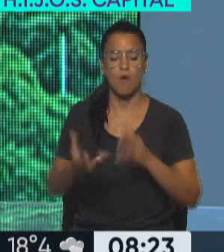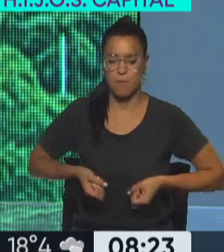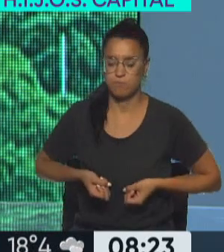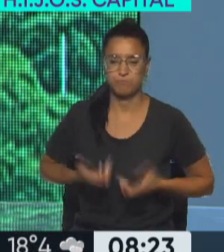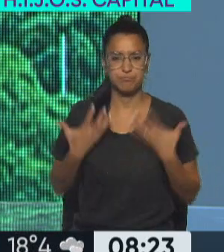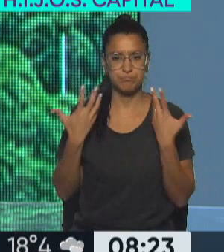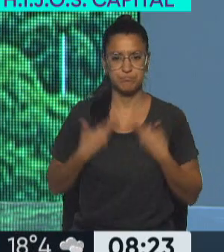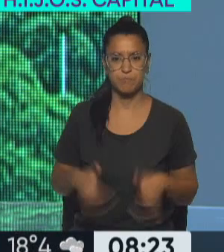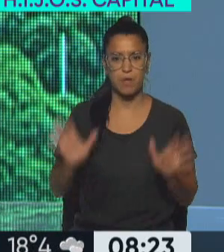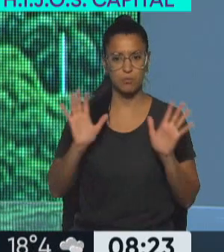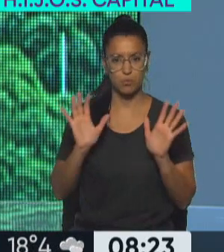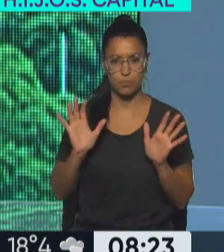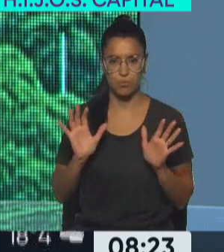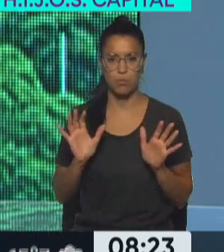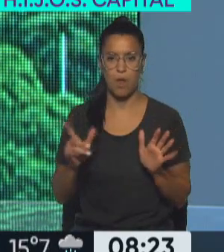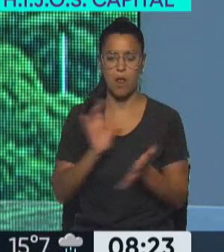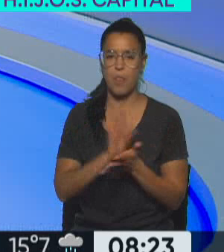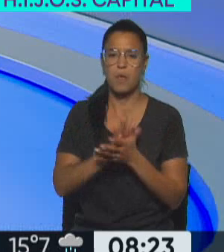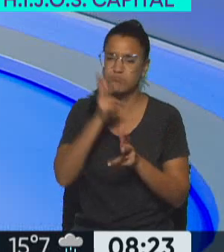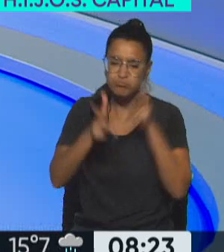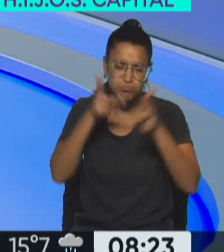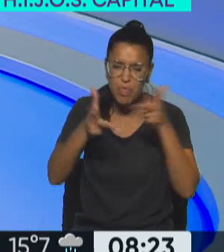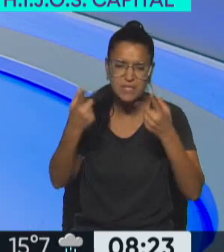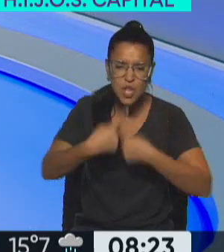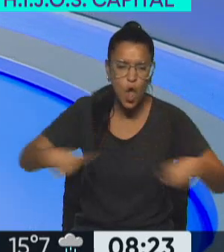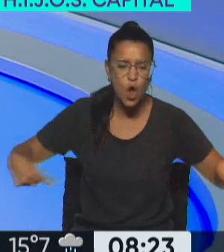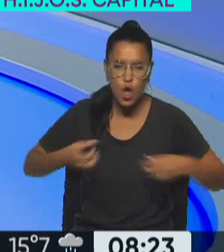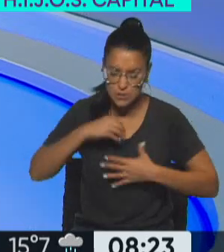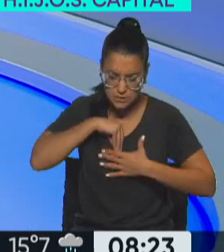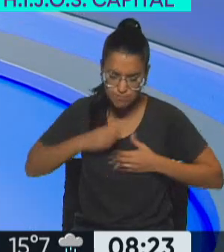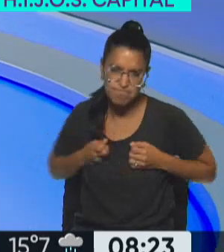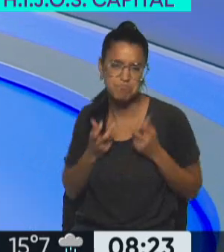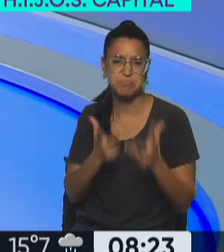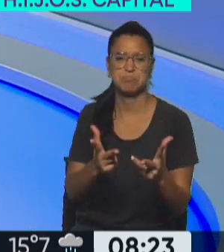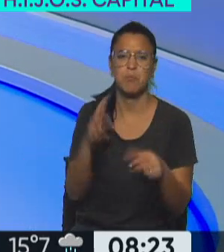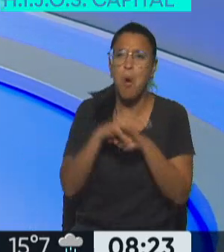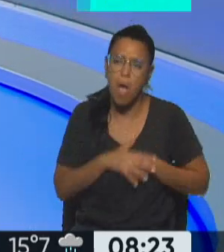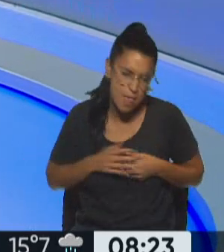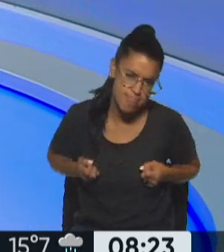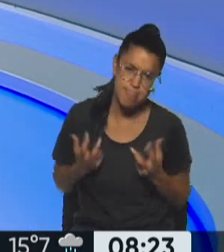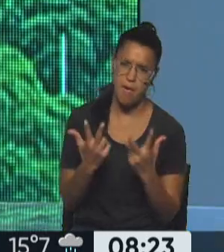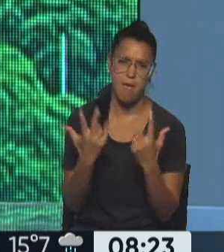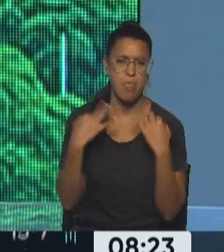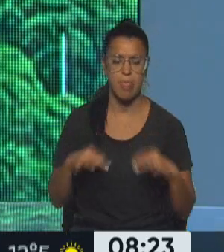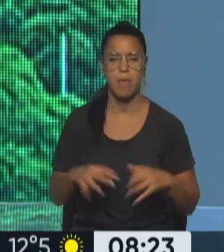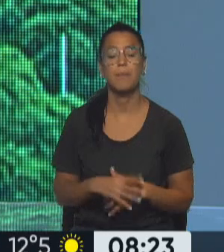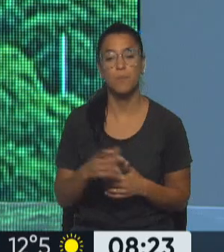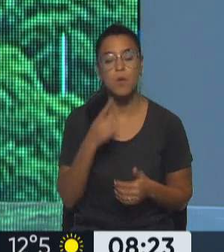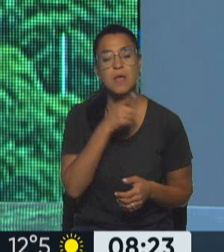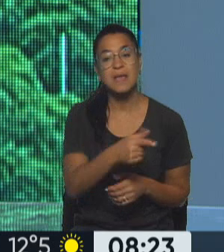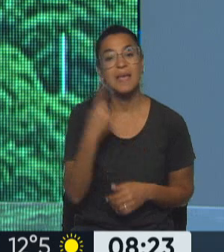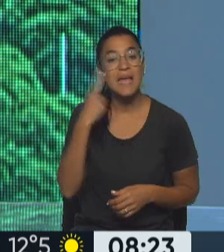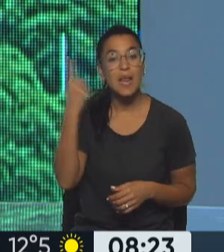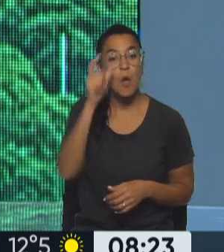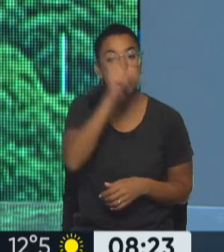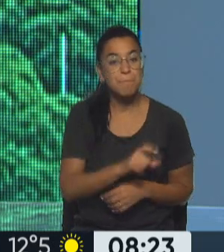genuina de escupir todo lo que tenía para decir sin tapujos. Y creo que es una personalidad que